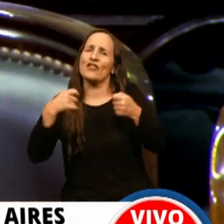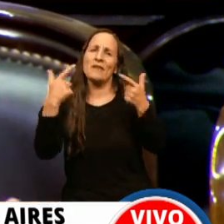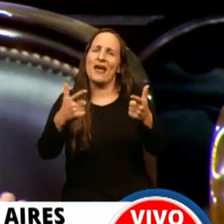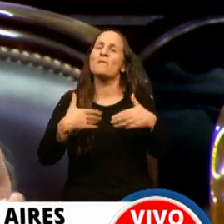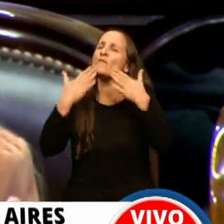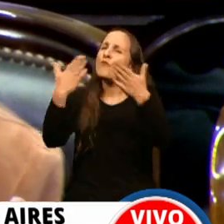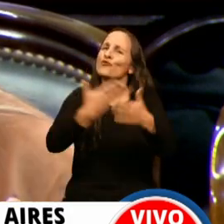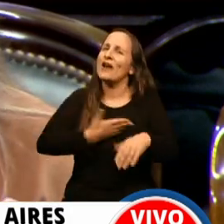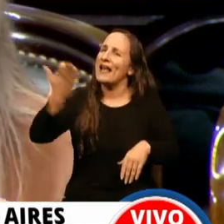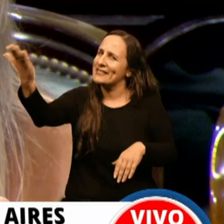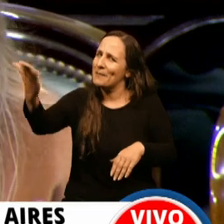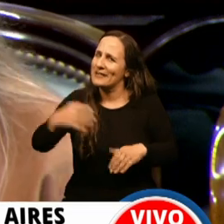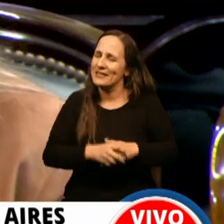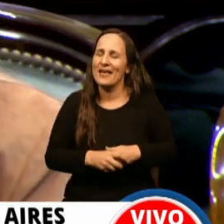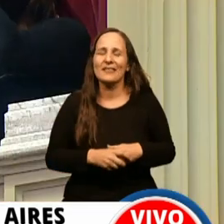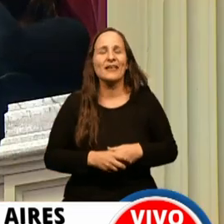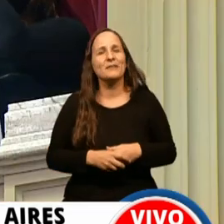señor presidente